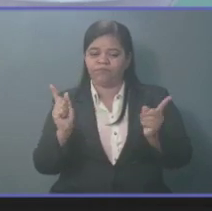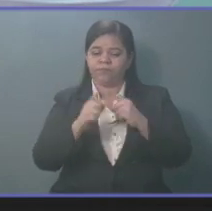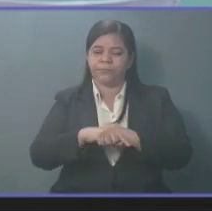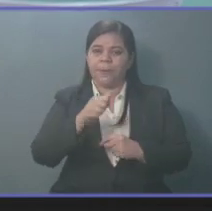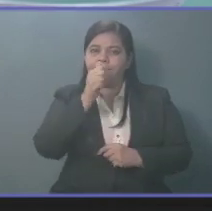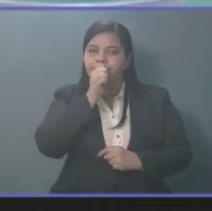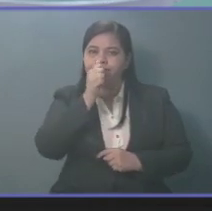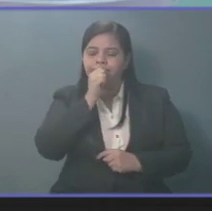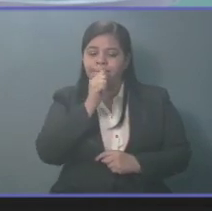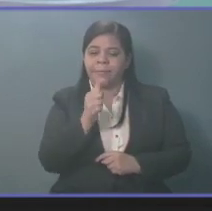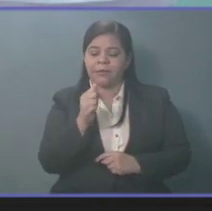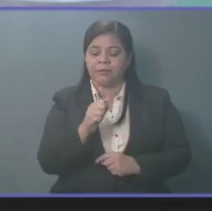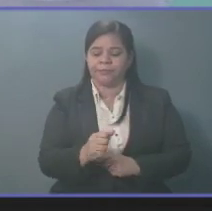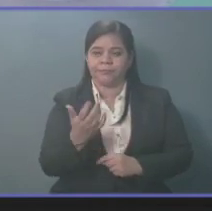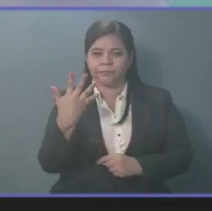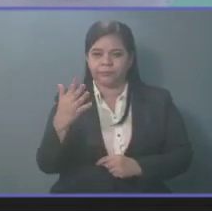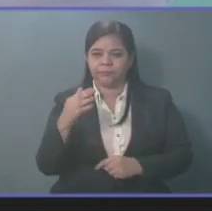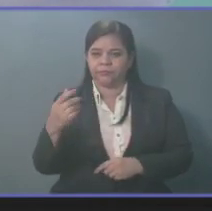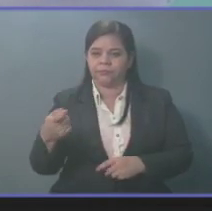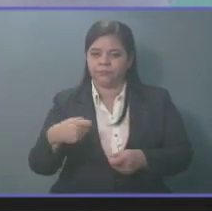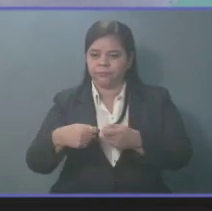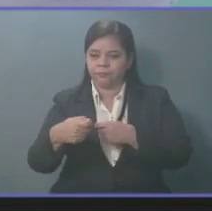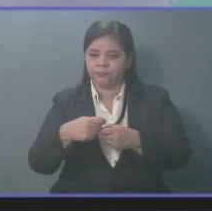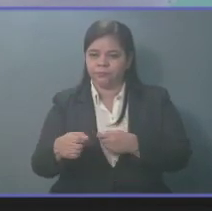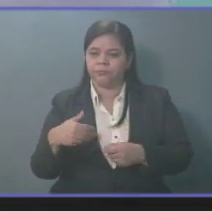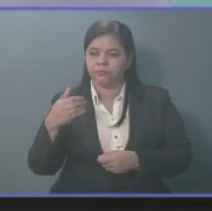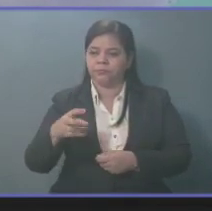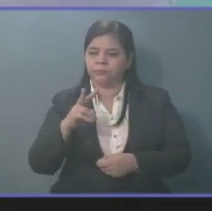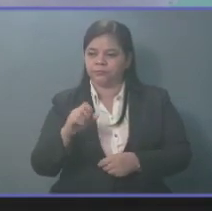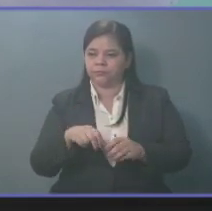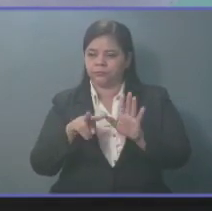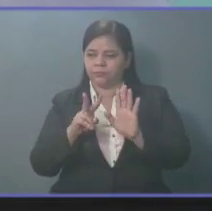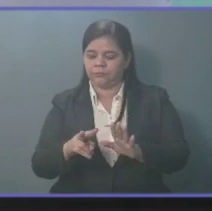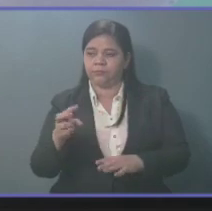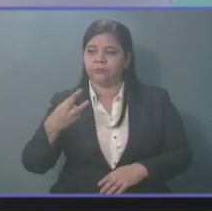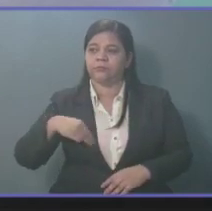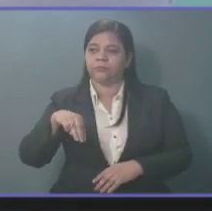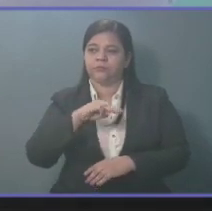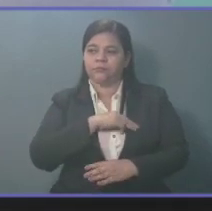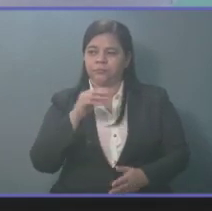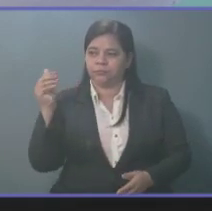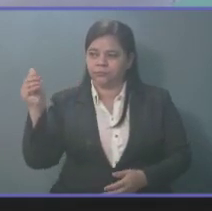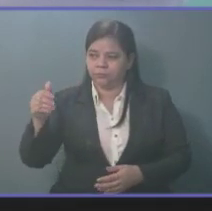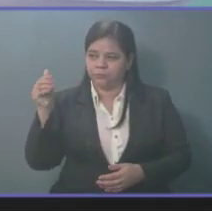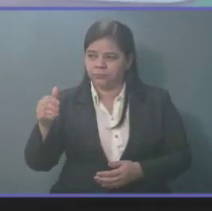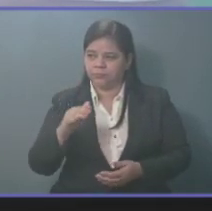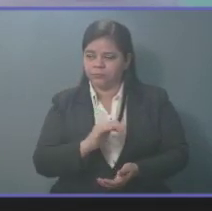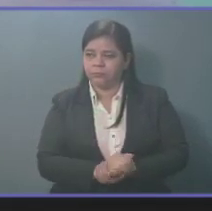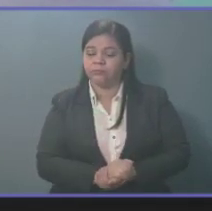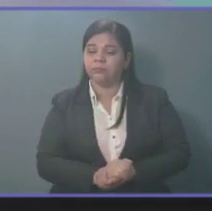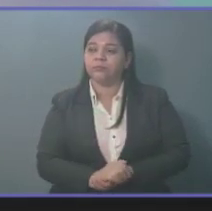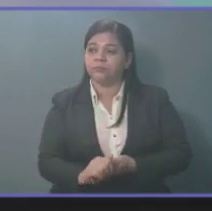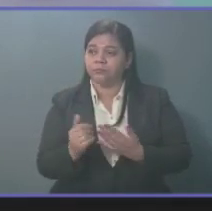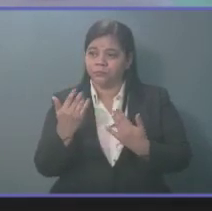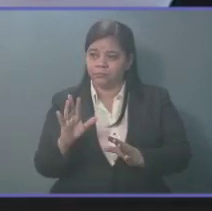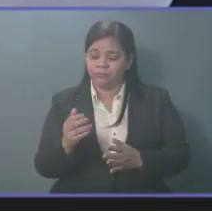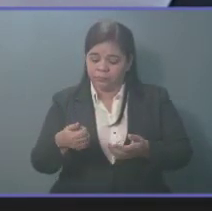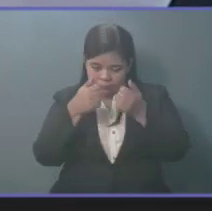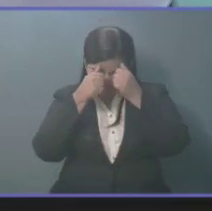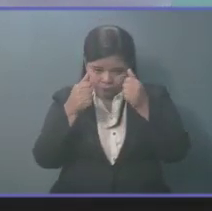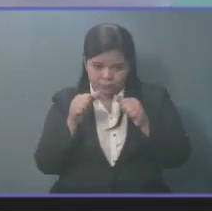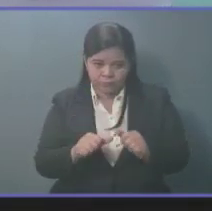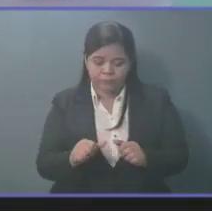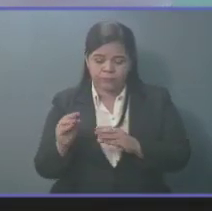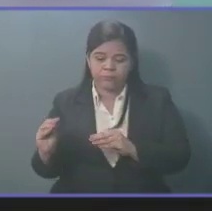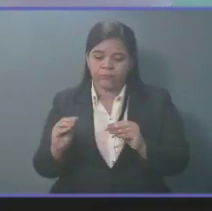vista que el 15 de diciembre de 2017, Fantel y el Ministerio de Educación suscribieron el convenio de